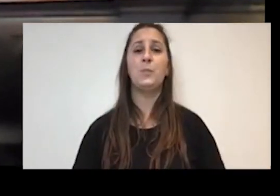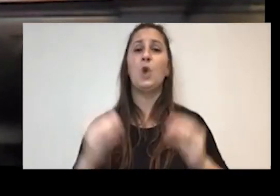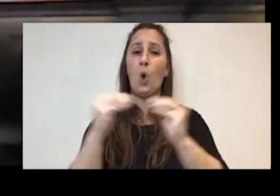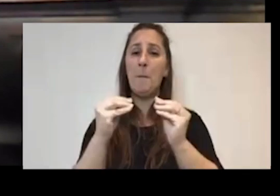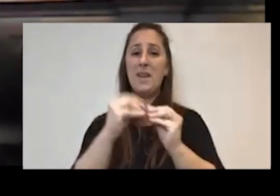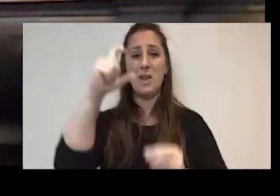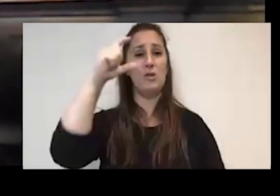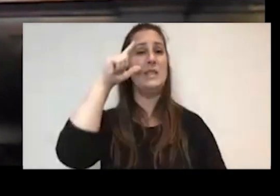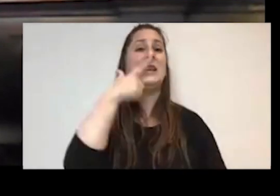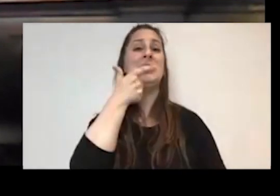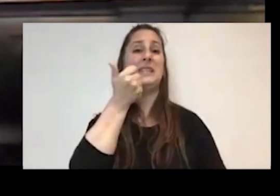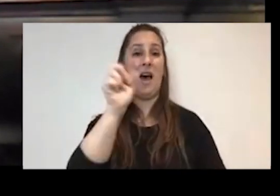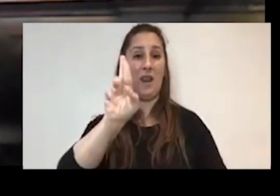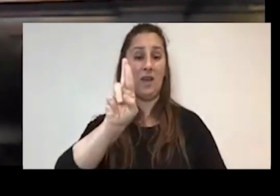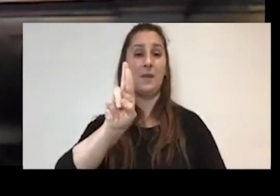compañero César,